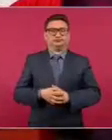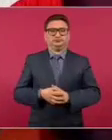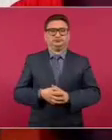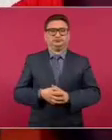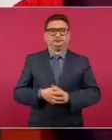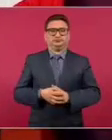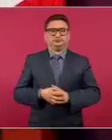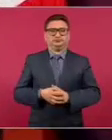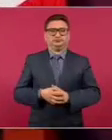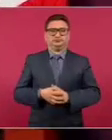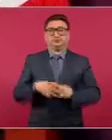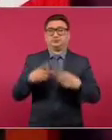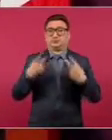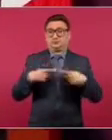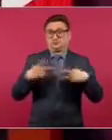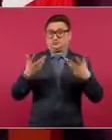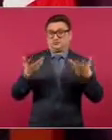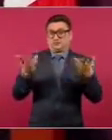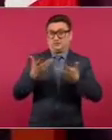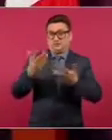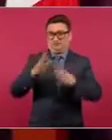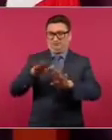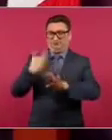actos de mala fe.